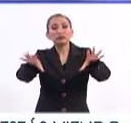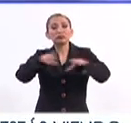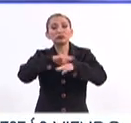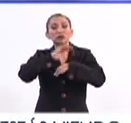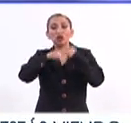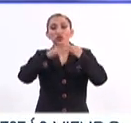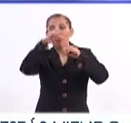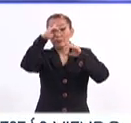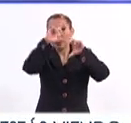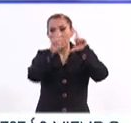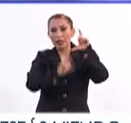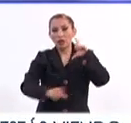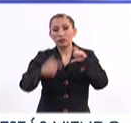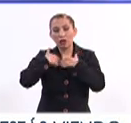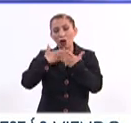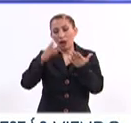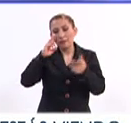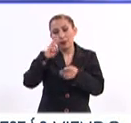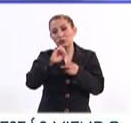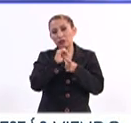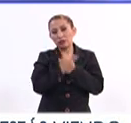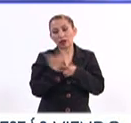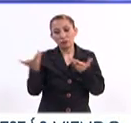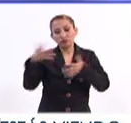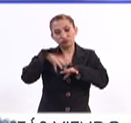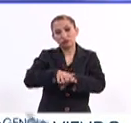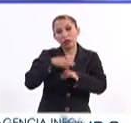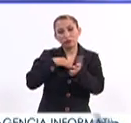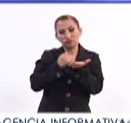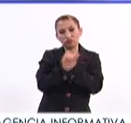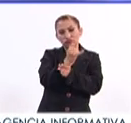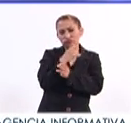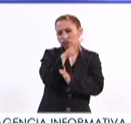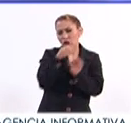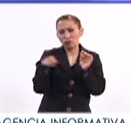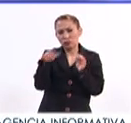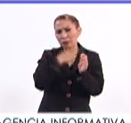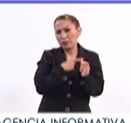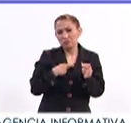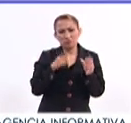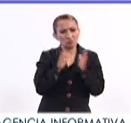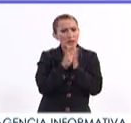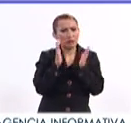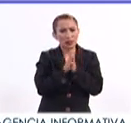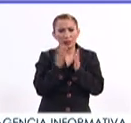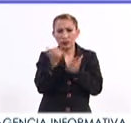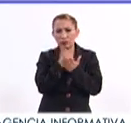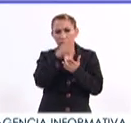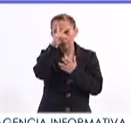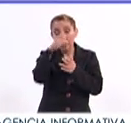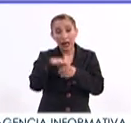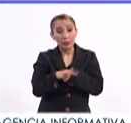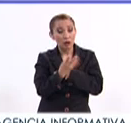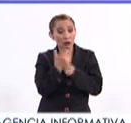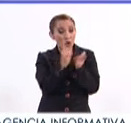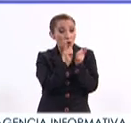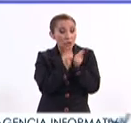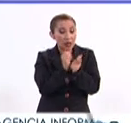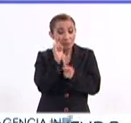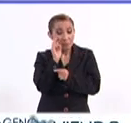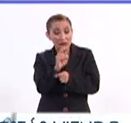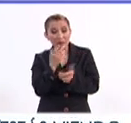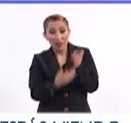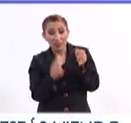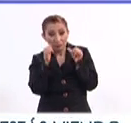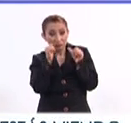nacional. Y pues como bien dices, estamos en una situación de inclusión en la democracia en la que todas y todos debemos participar. En la Ciudad de México tenemos 14 grupos en situación